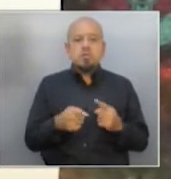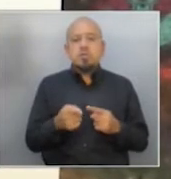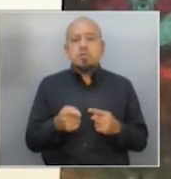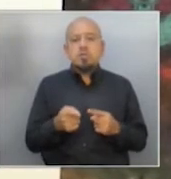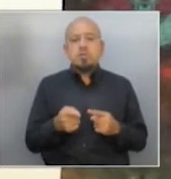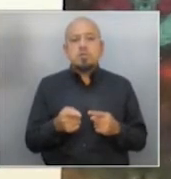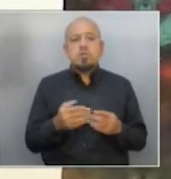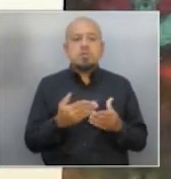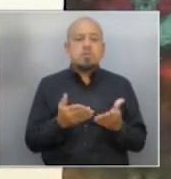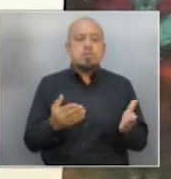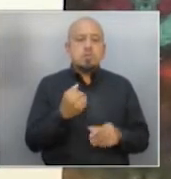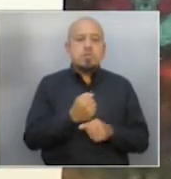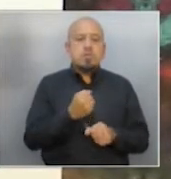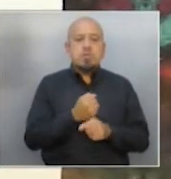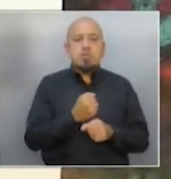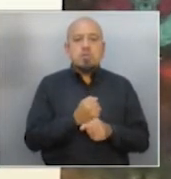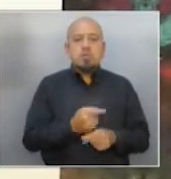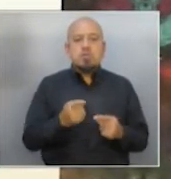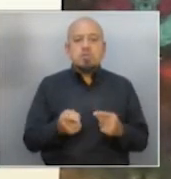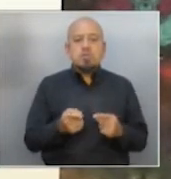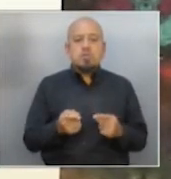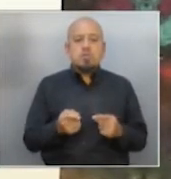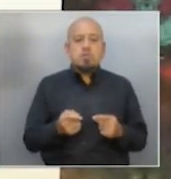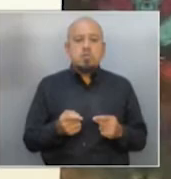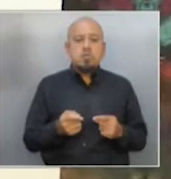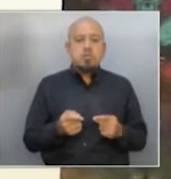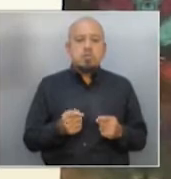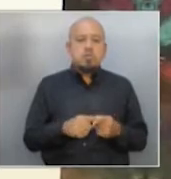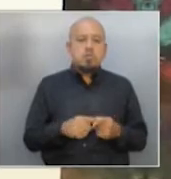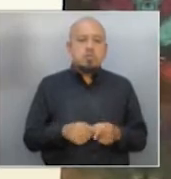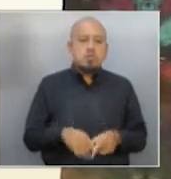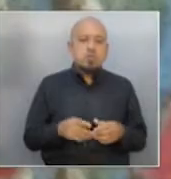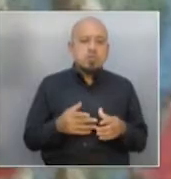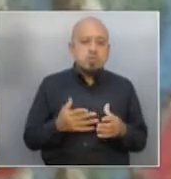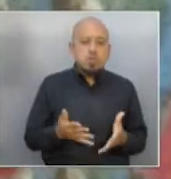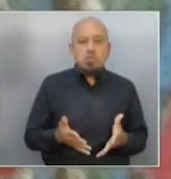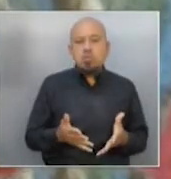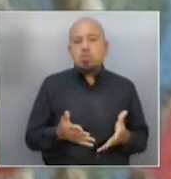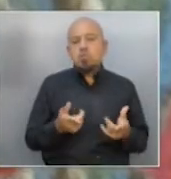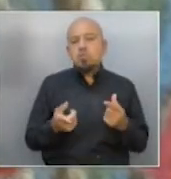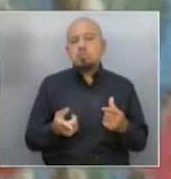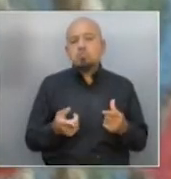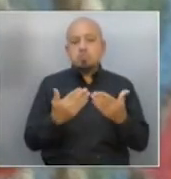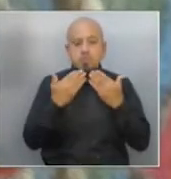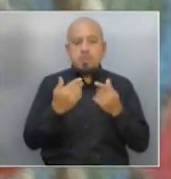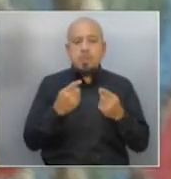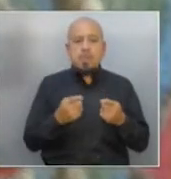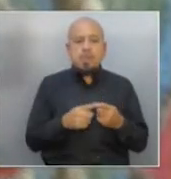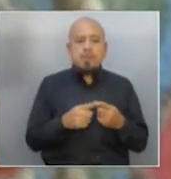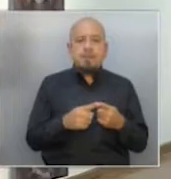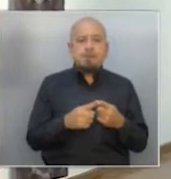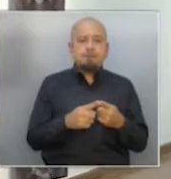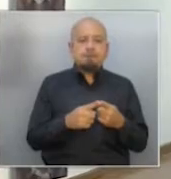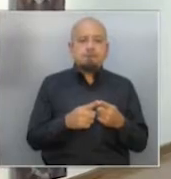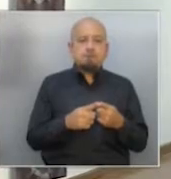que a pesar de que trabajo con muchos colaboradores, digamos, es como que nada de esto hubiera sido posible sin ellos, pero nada de esto existe sin